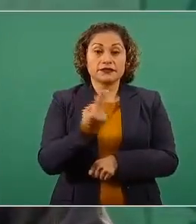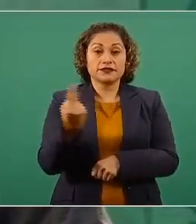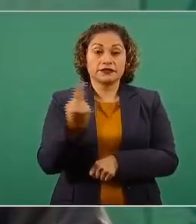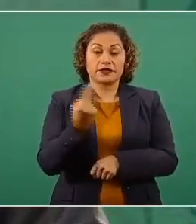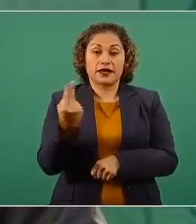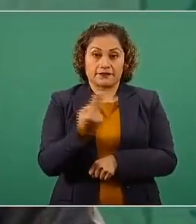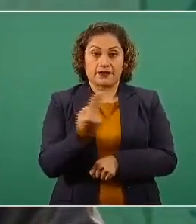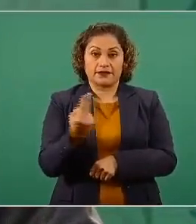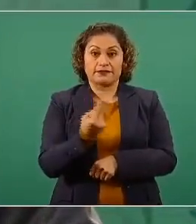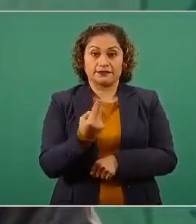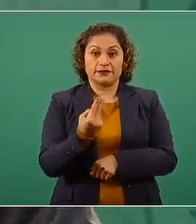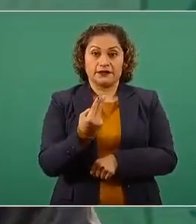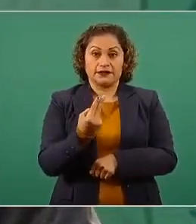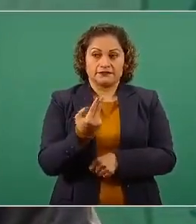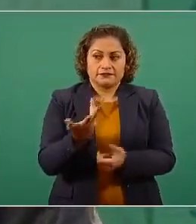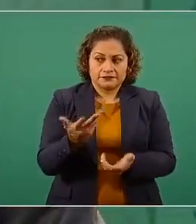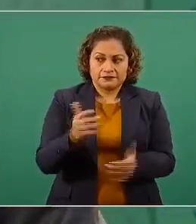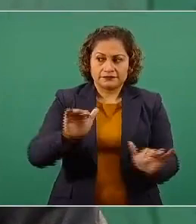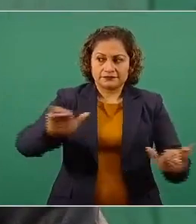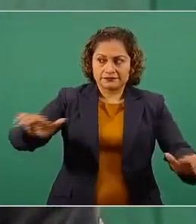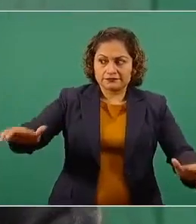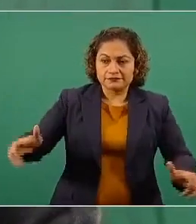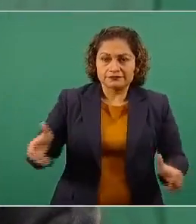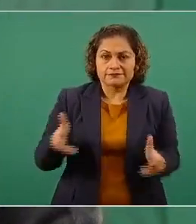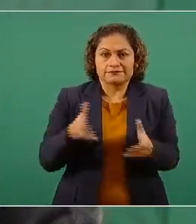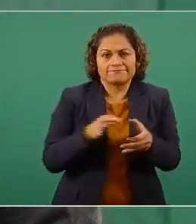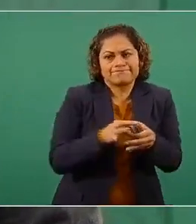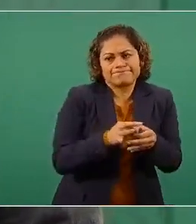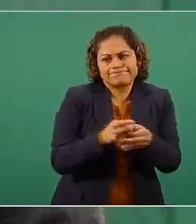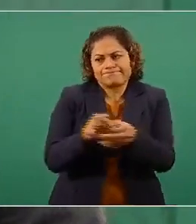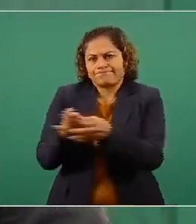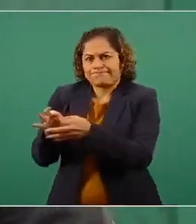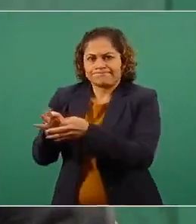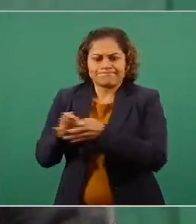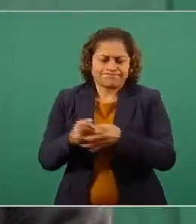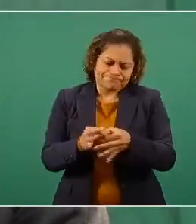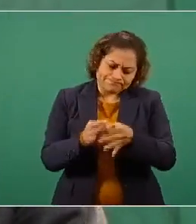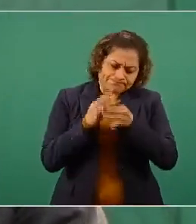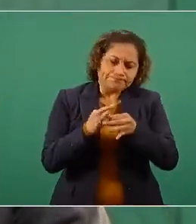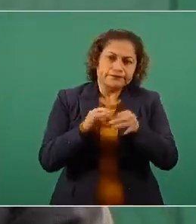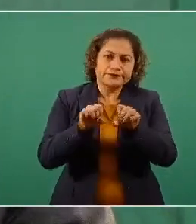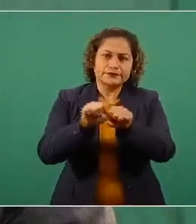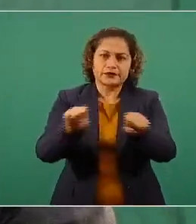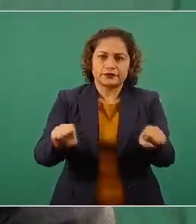del sector energético, todos los eslabones, integrar